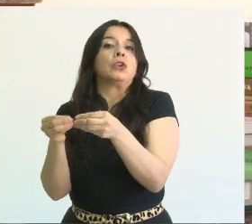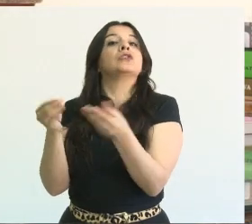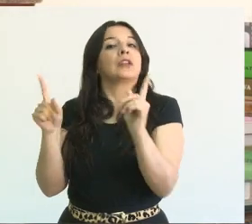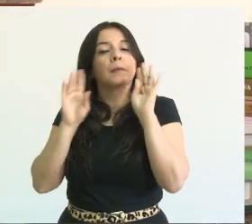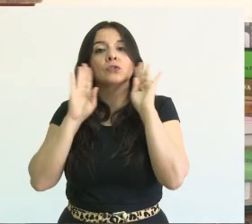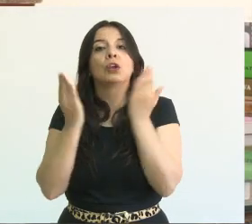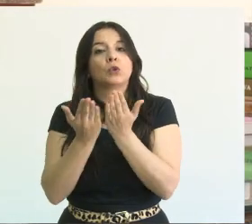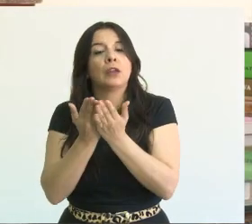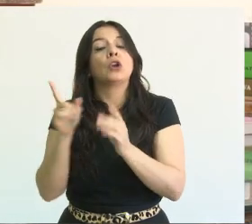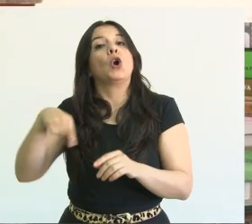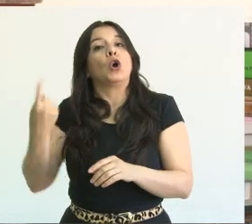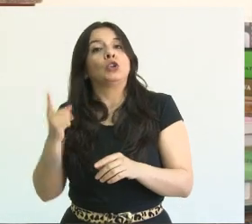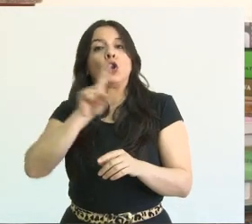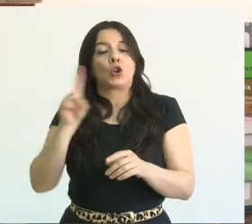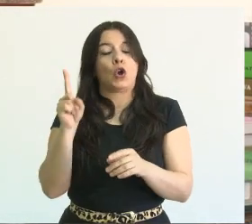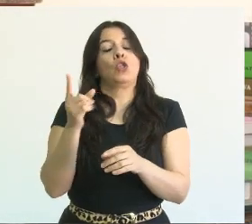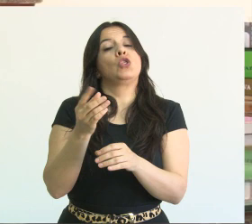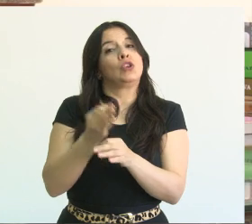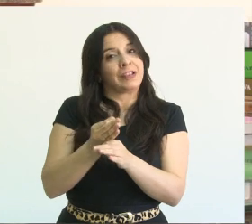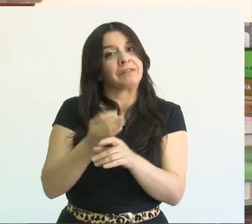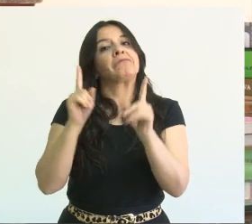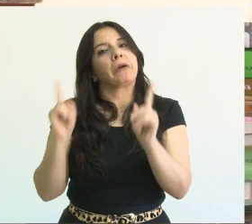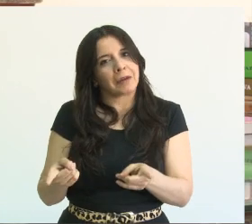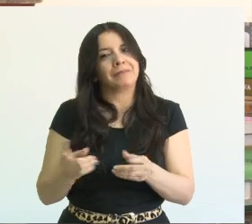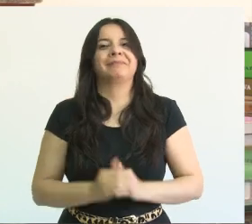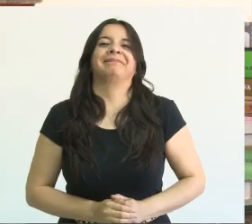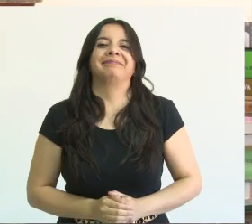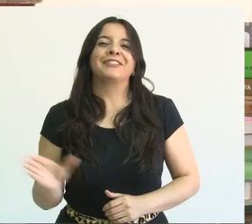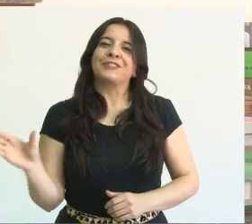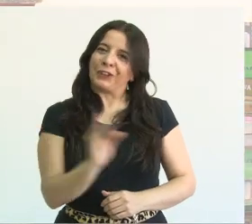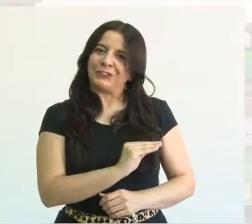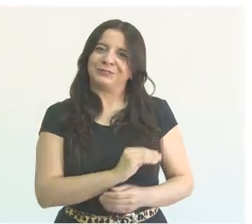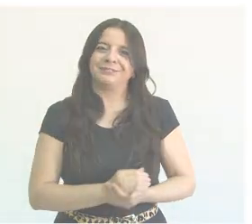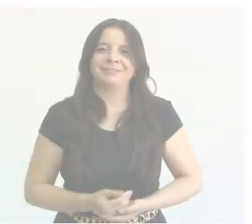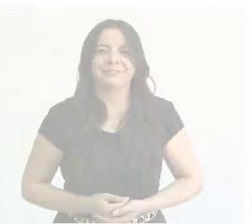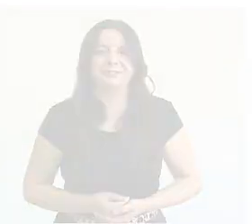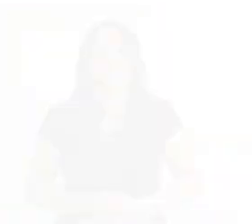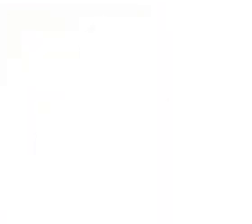estudiantes, con egresados, con no docentes que forman parte de nuestra comunidad.